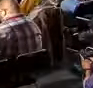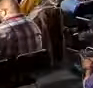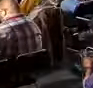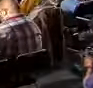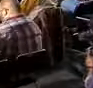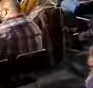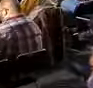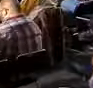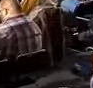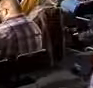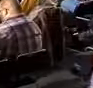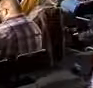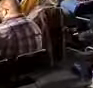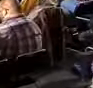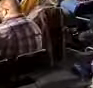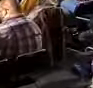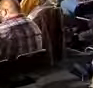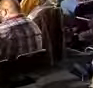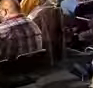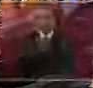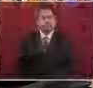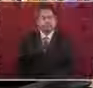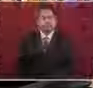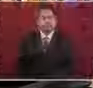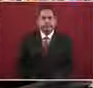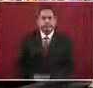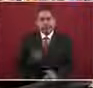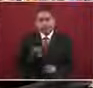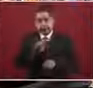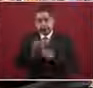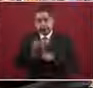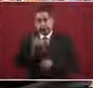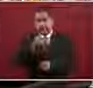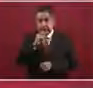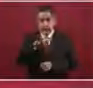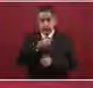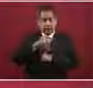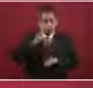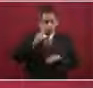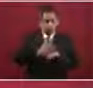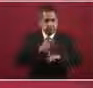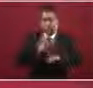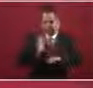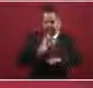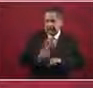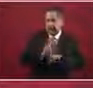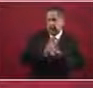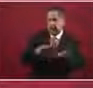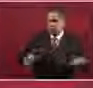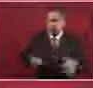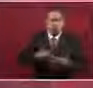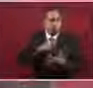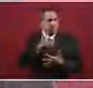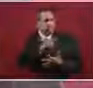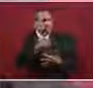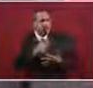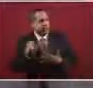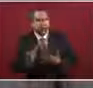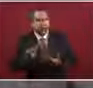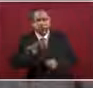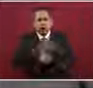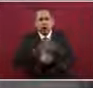Lo hizo el funcionario de Hacienda encargado de